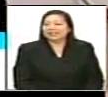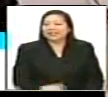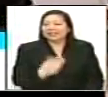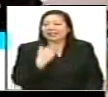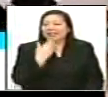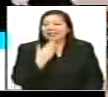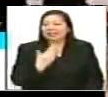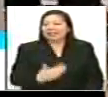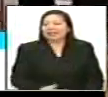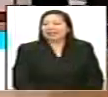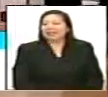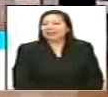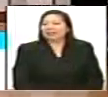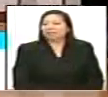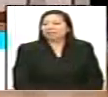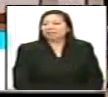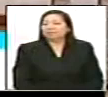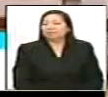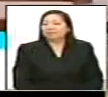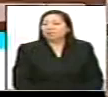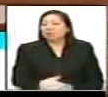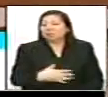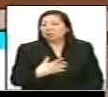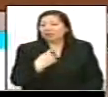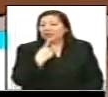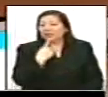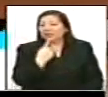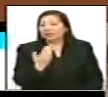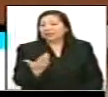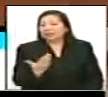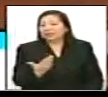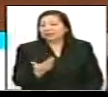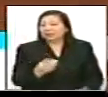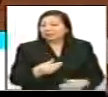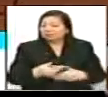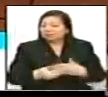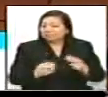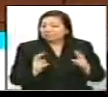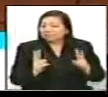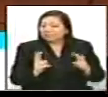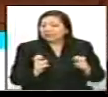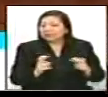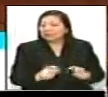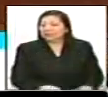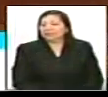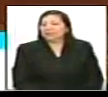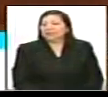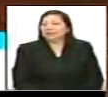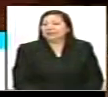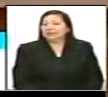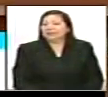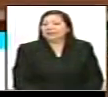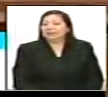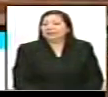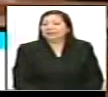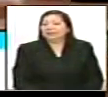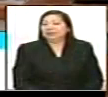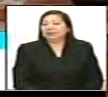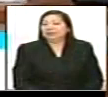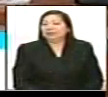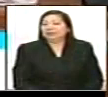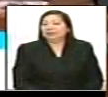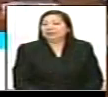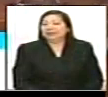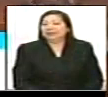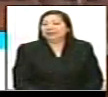Gracias, Martín. No puedo evitar referirme un poquito a los temas de la mesa anterior, en particular a